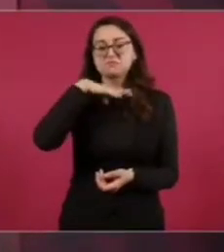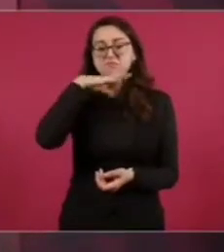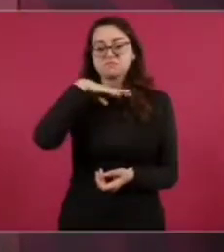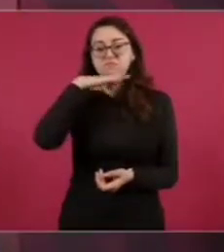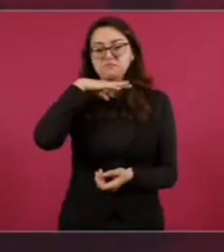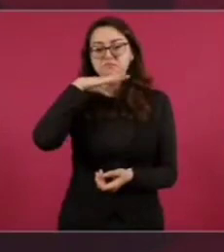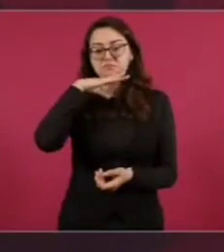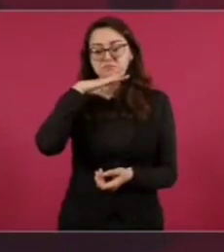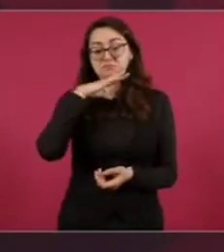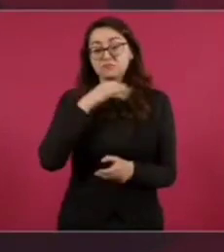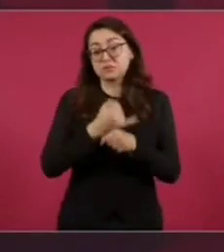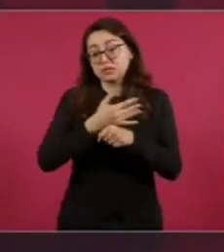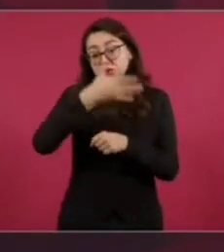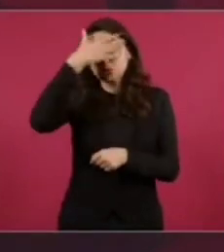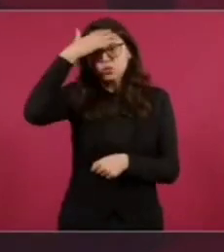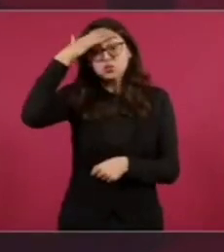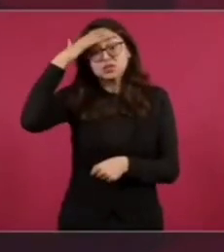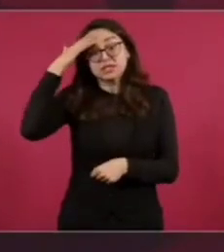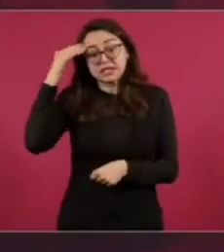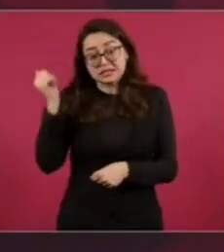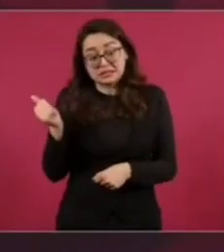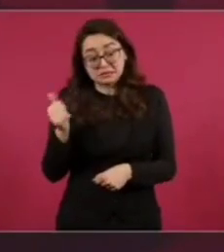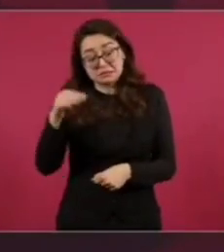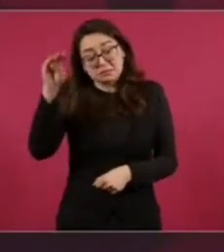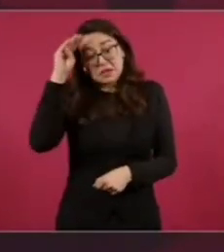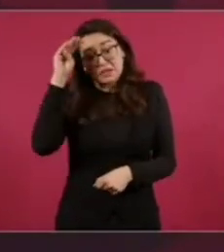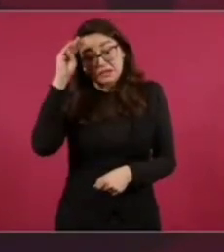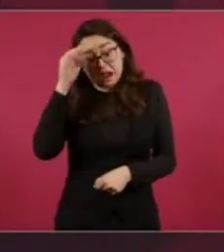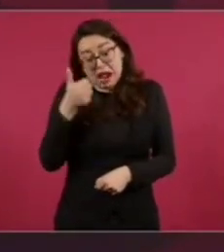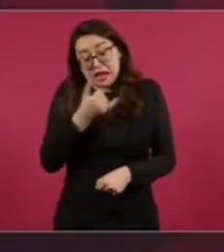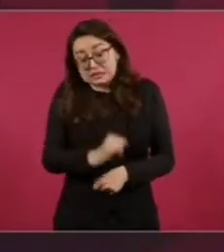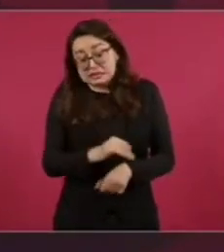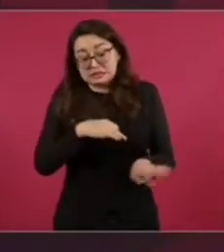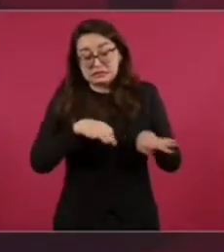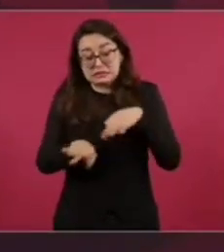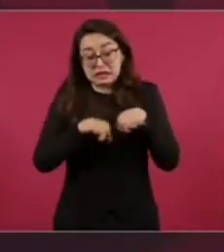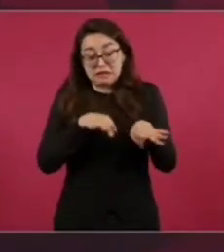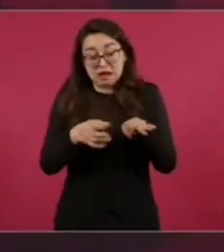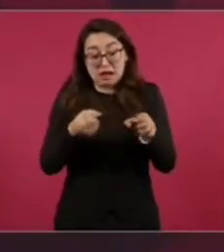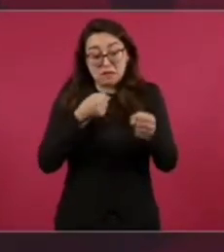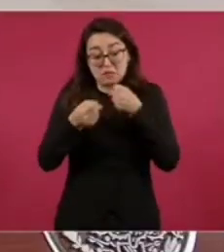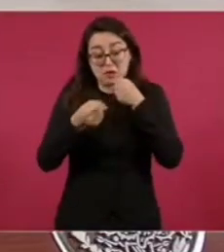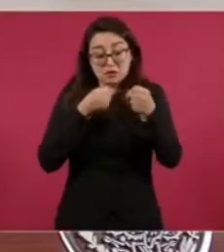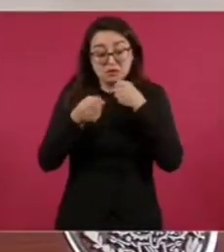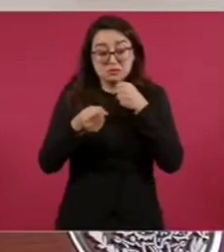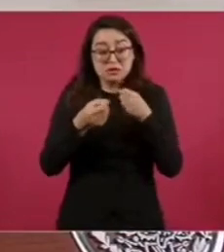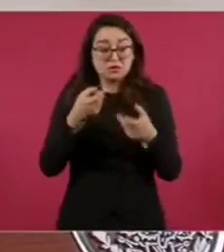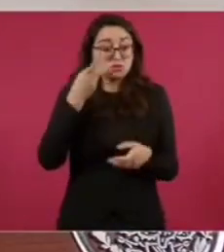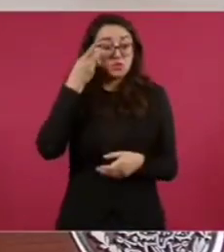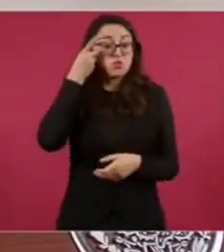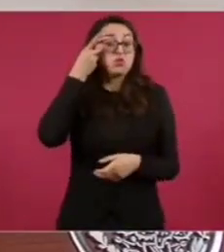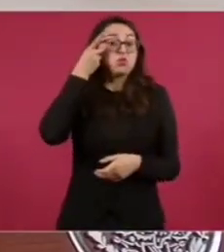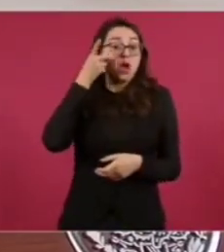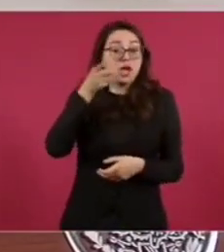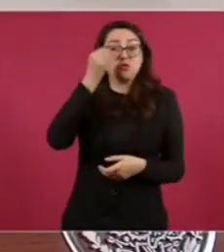de manera ingenua, pensando que eso es el periodismo, o lo hagan